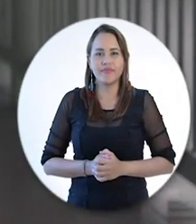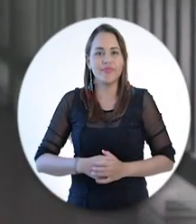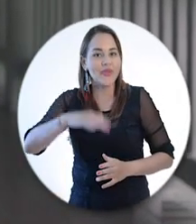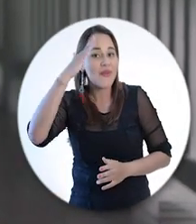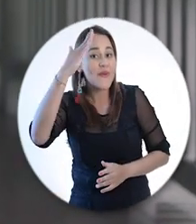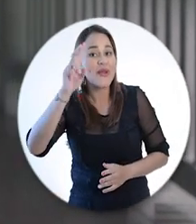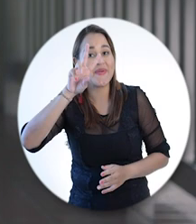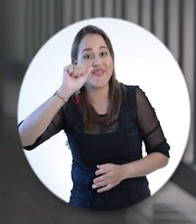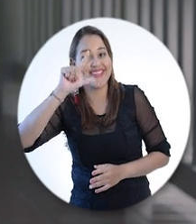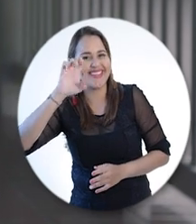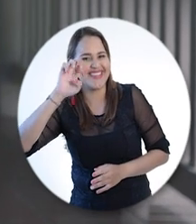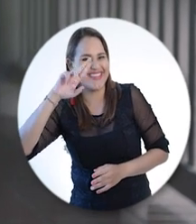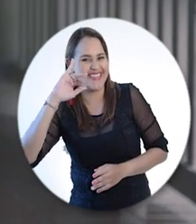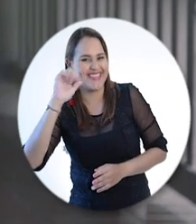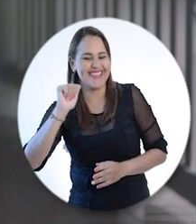Hola, Valeria.